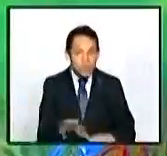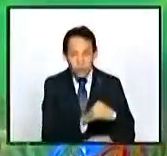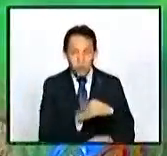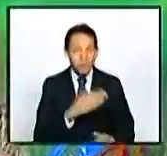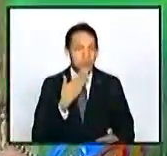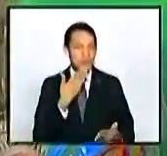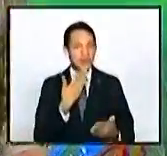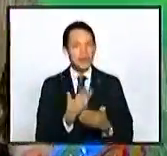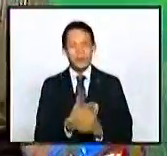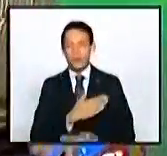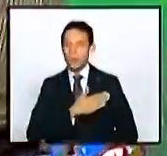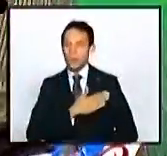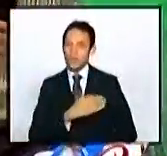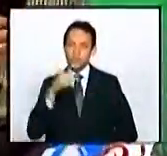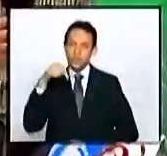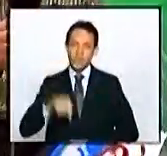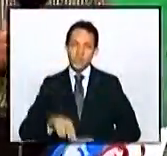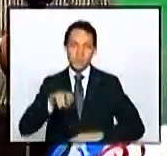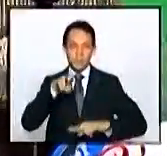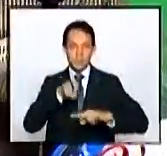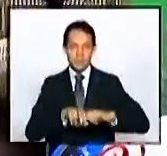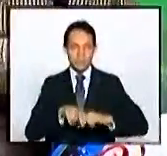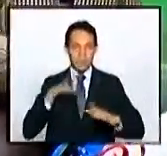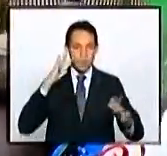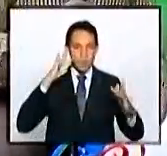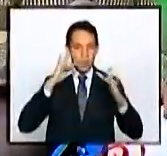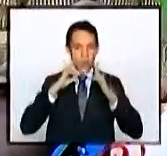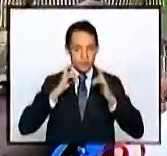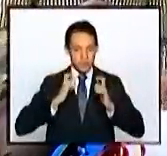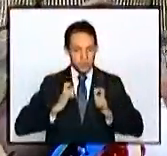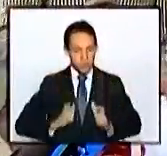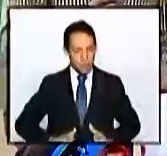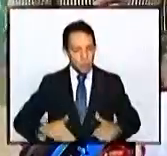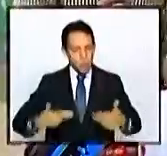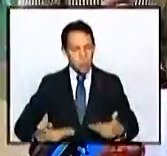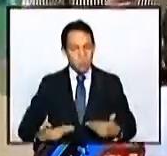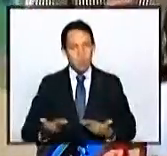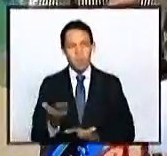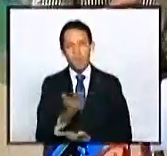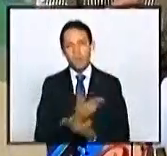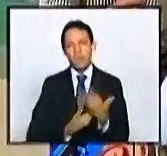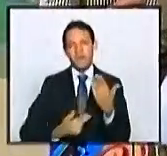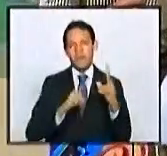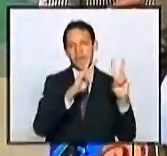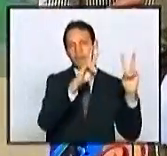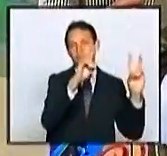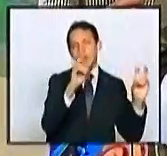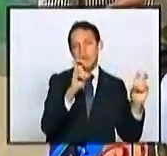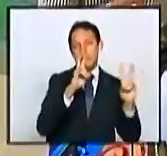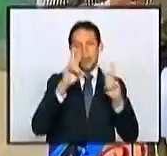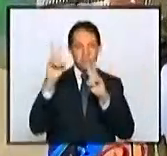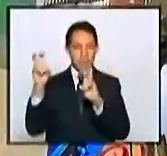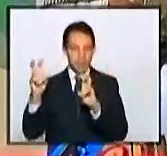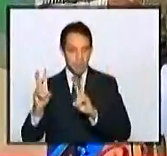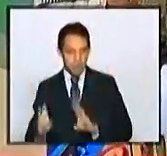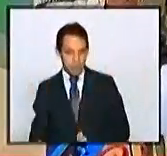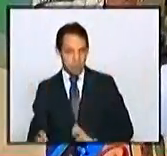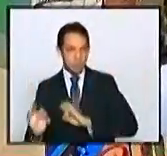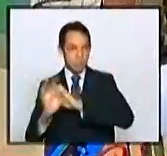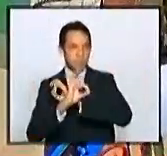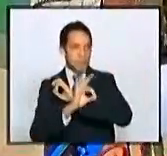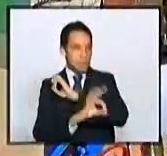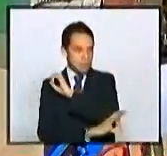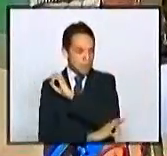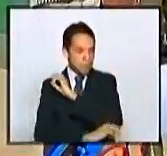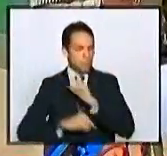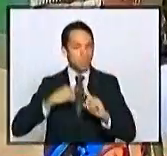un placer estar en el programa Conexión Vital, compartiendo con cada uno de ustedes los temas que la psicología positiva le